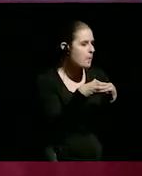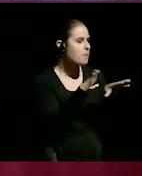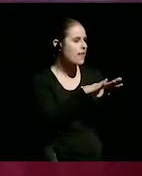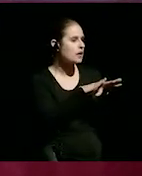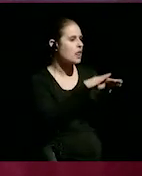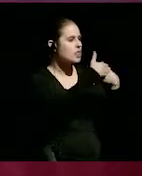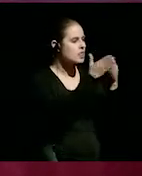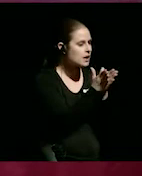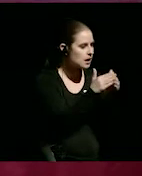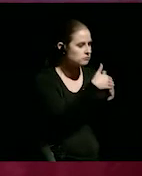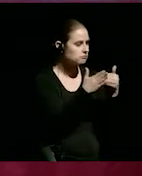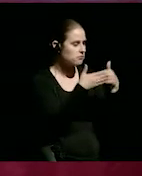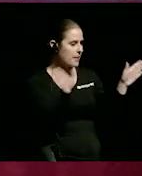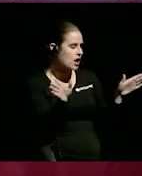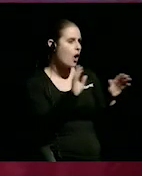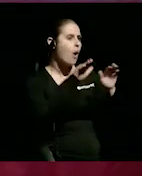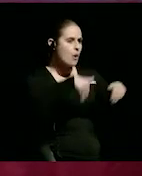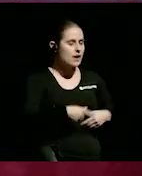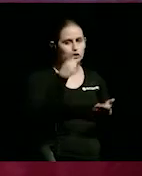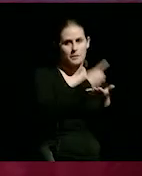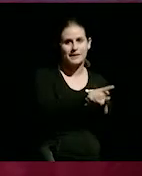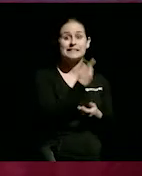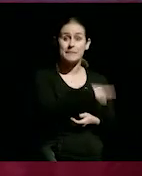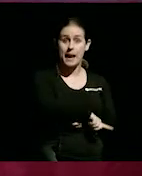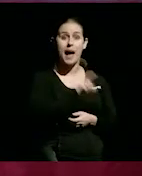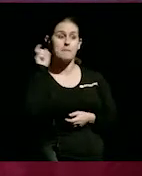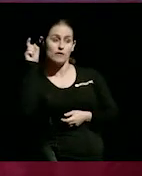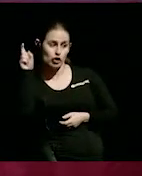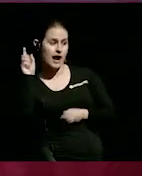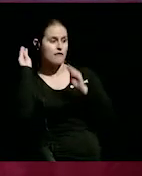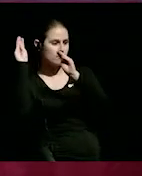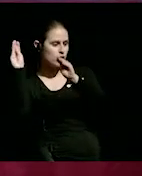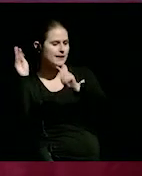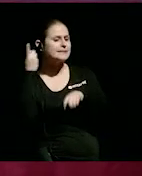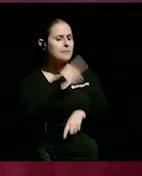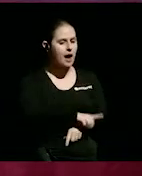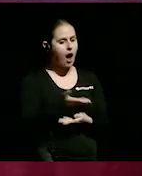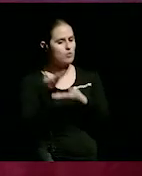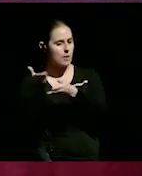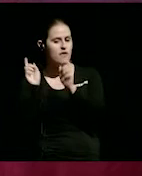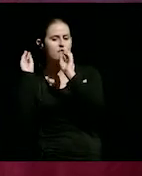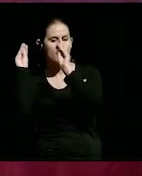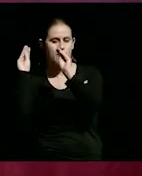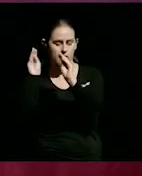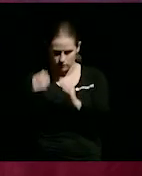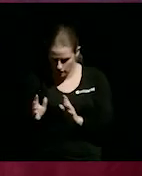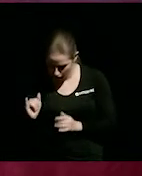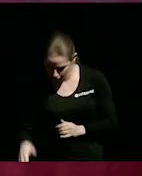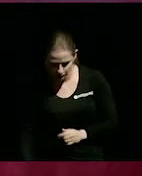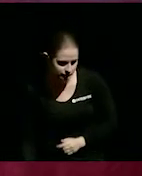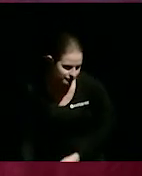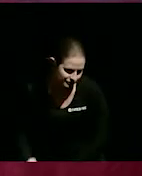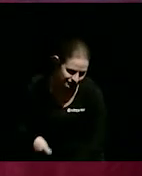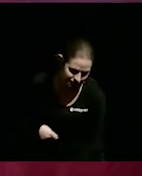Y también habilitamos y formamos a los formadores y a los por todo el país, a los proveedores